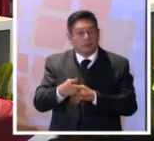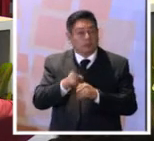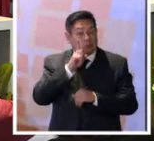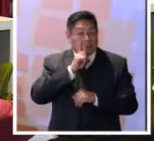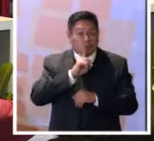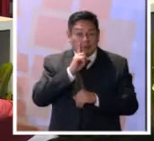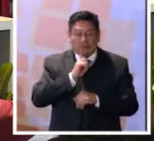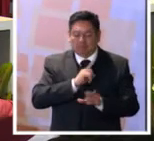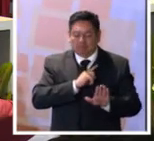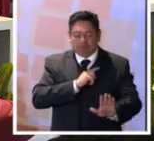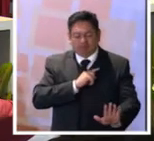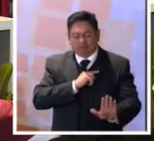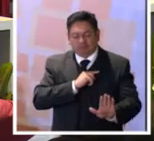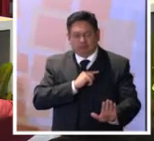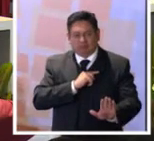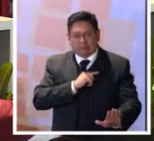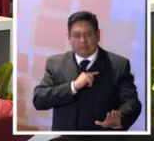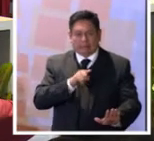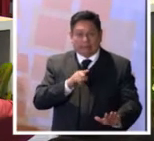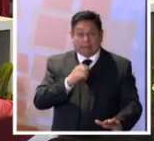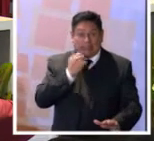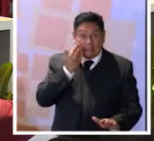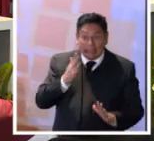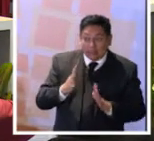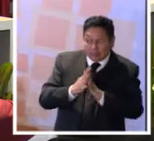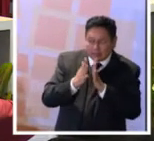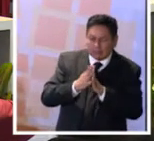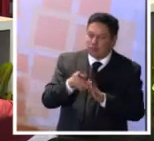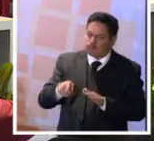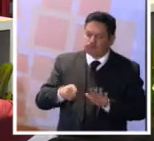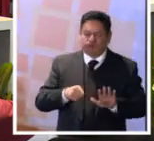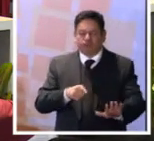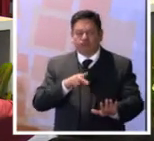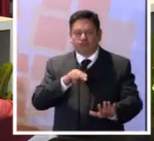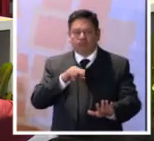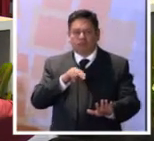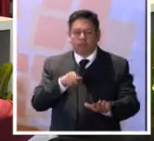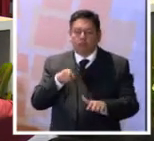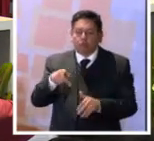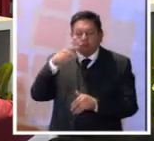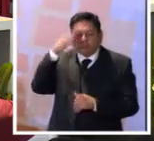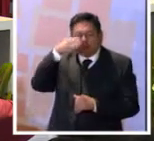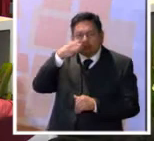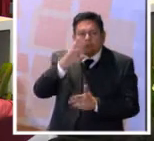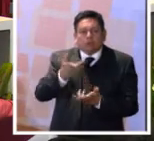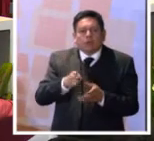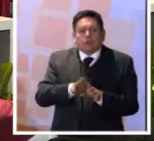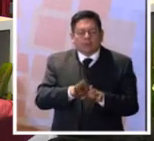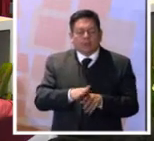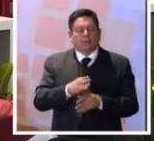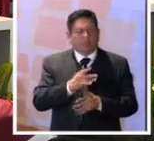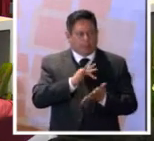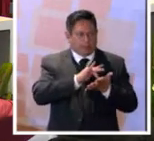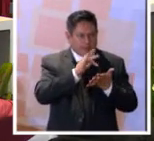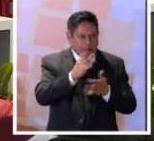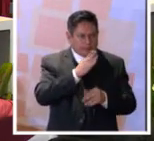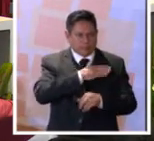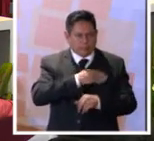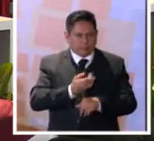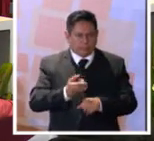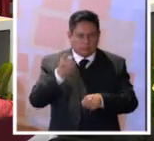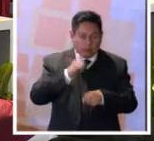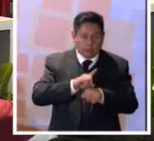fuerte a la paridad, ¿no? Tu experiencia, Enrique. Muchas gracias, Armando. Buenos días a todas y a todos. Efectivamente,